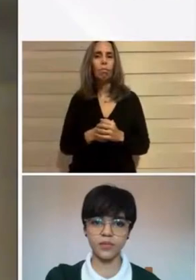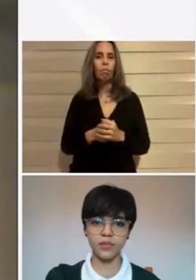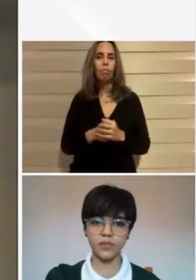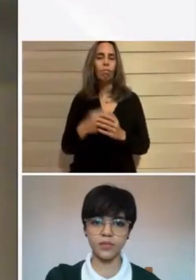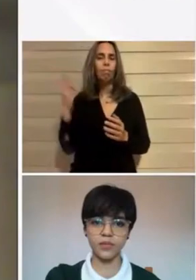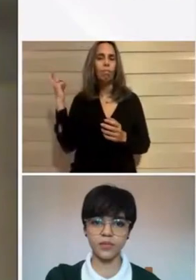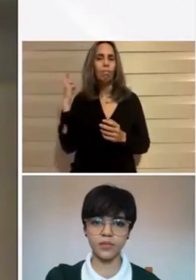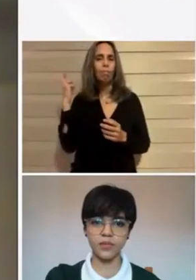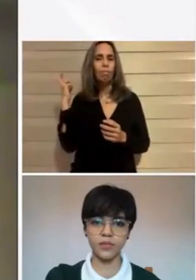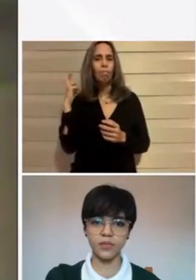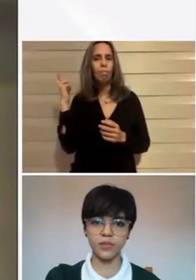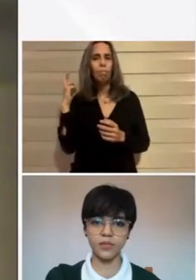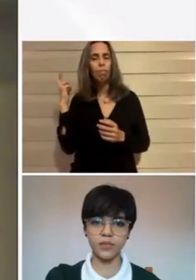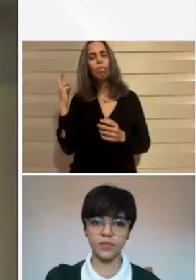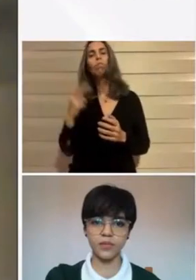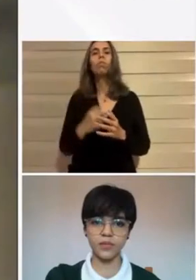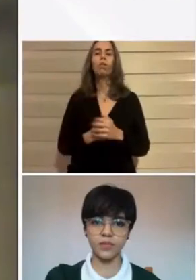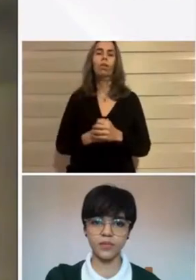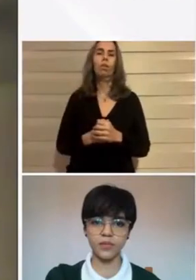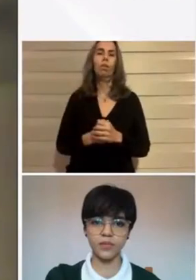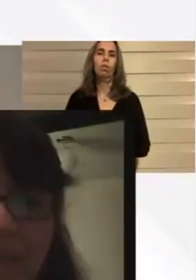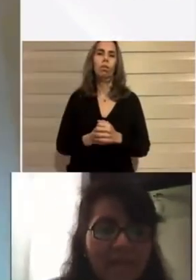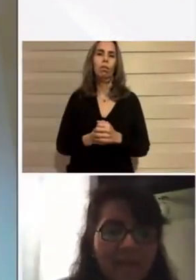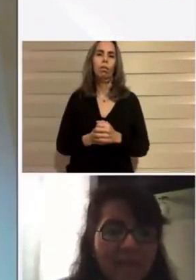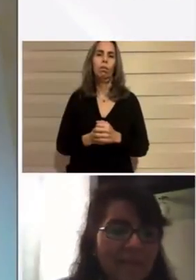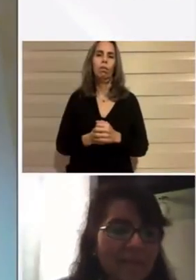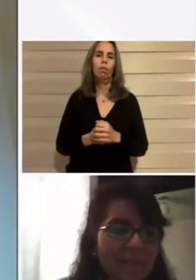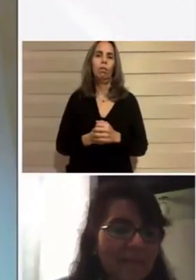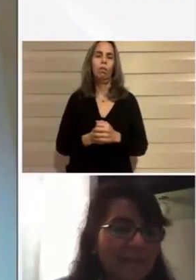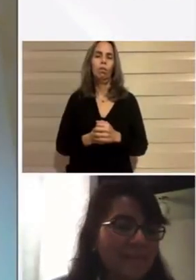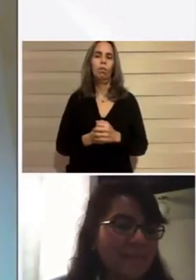Economía. Adelante, María Fernanda.